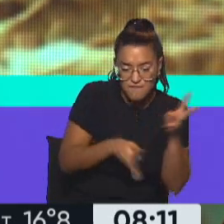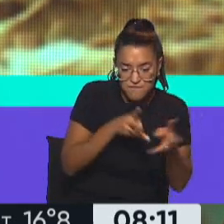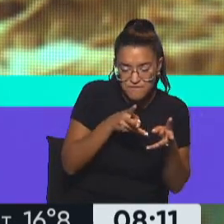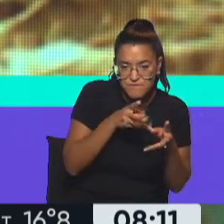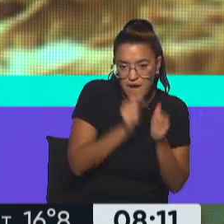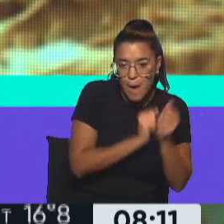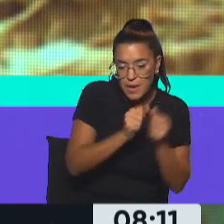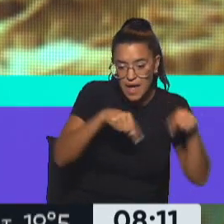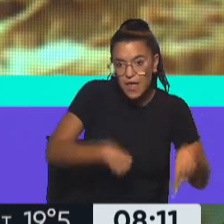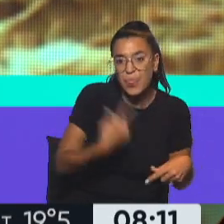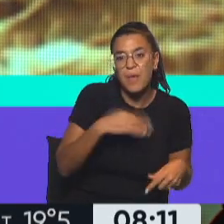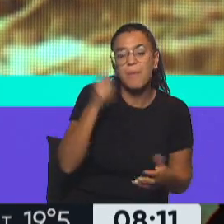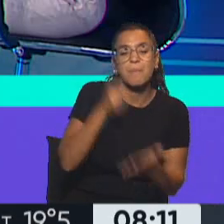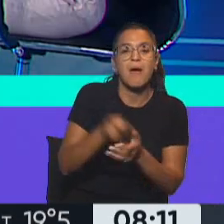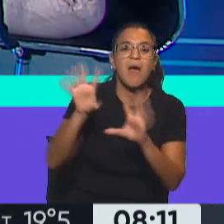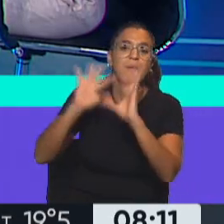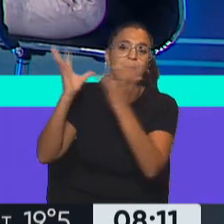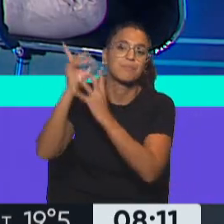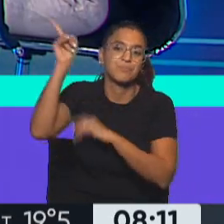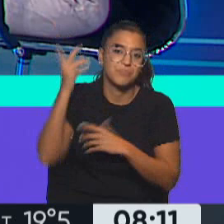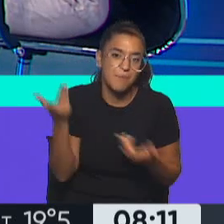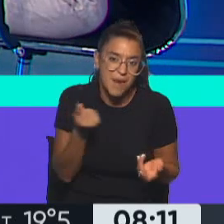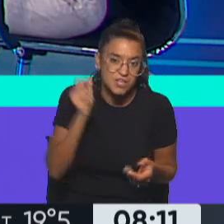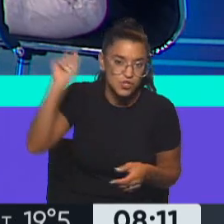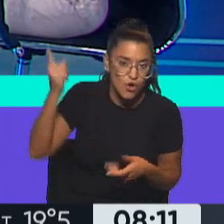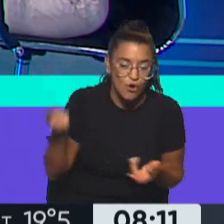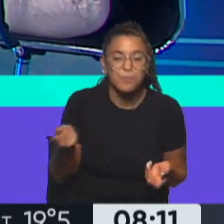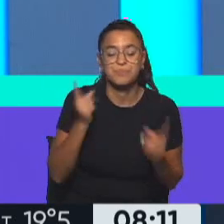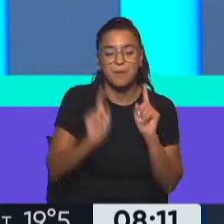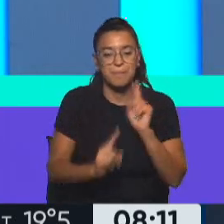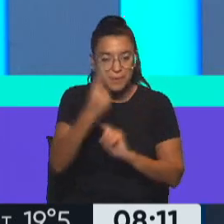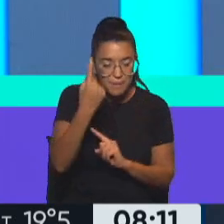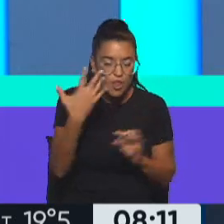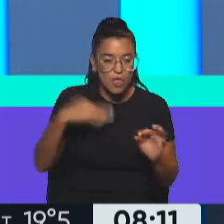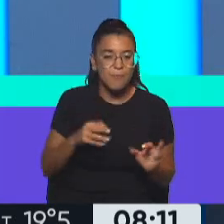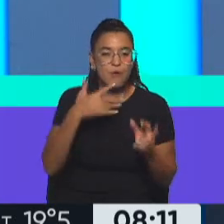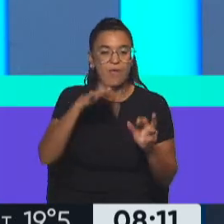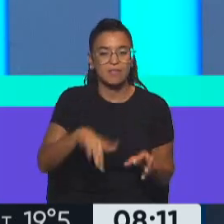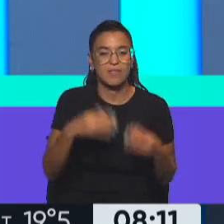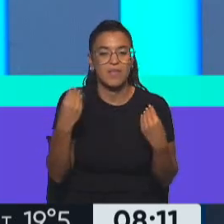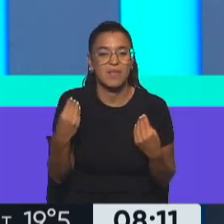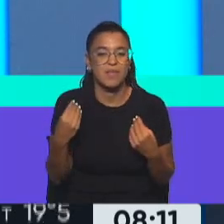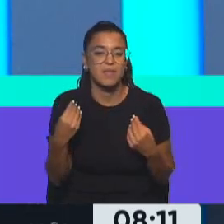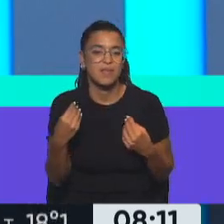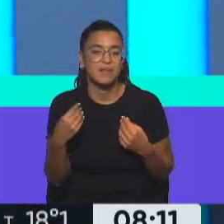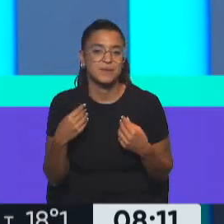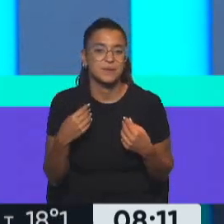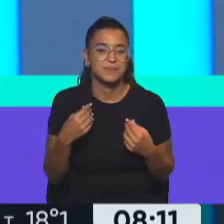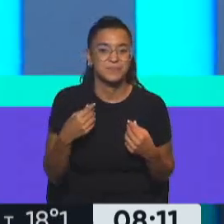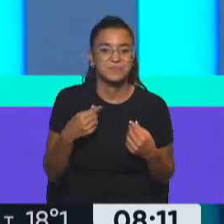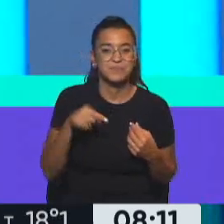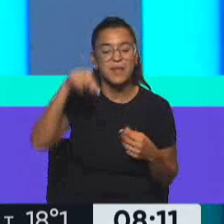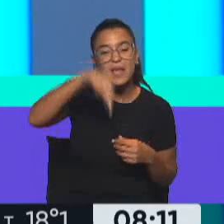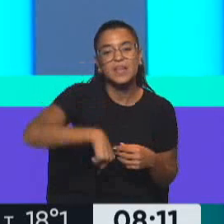Argentina tenés que pagarle el precio internacional. Lo que pasa es que, primero, hay que entender que esto, yo lo entiendo,